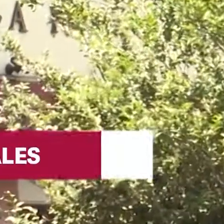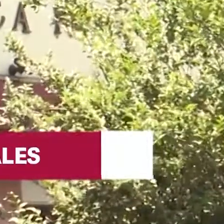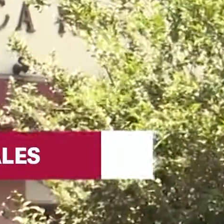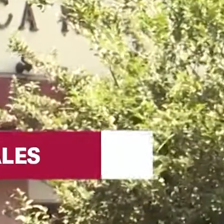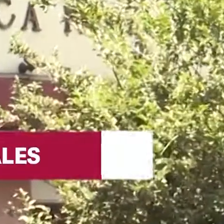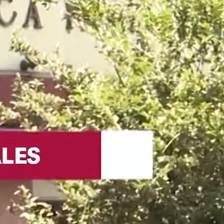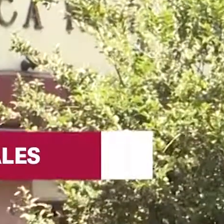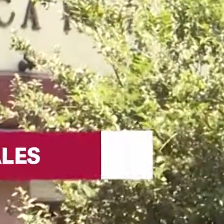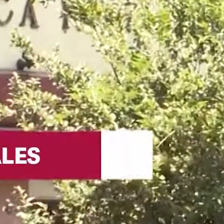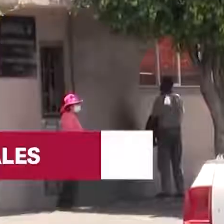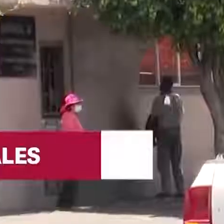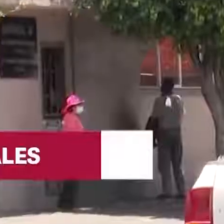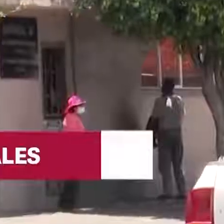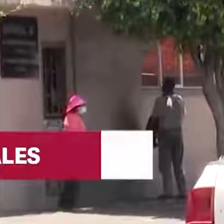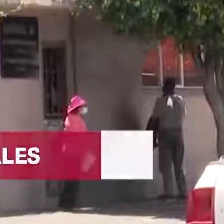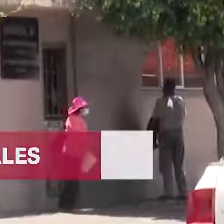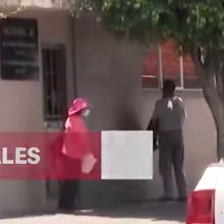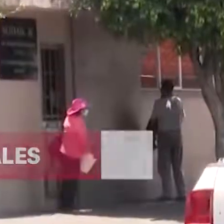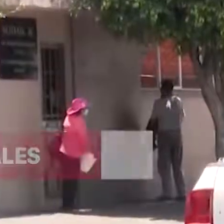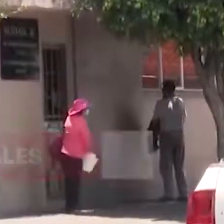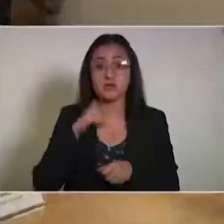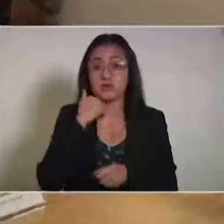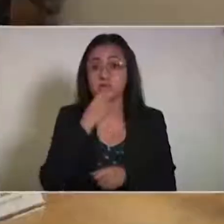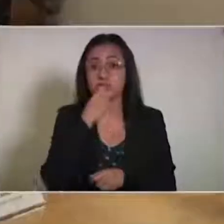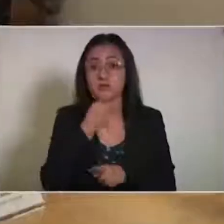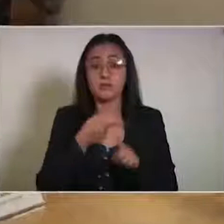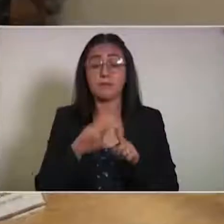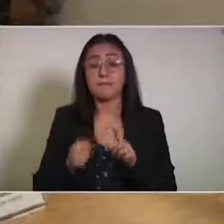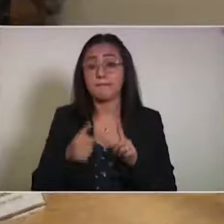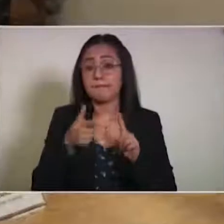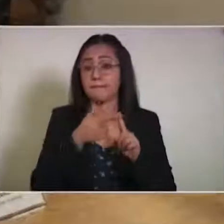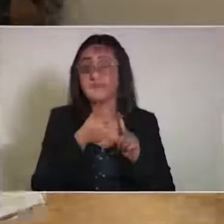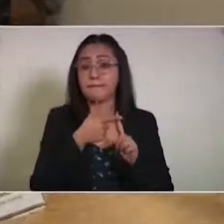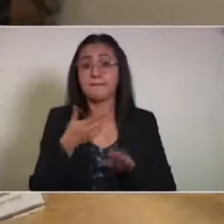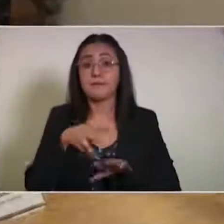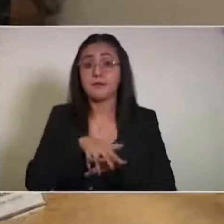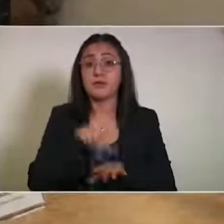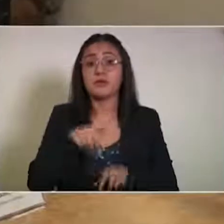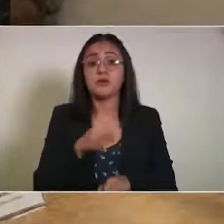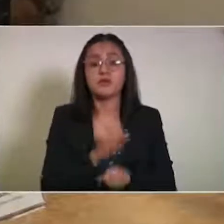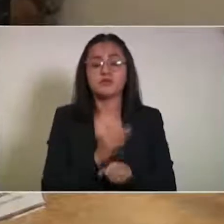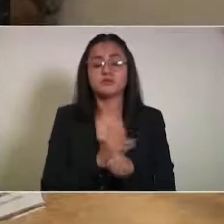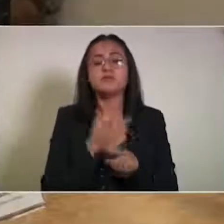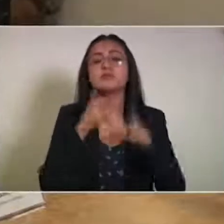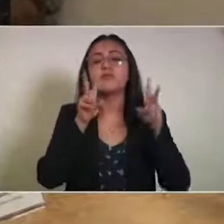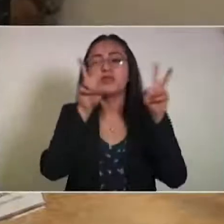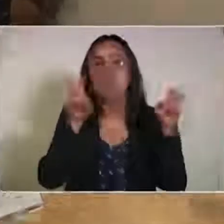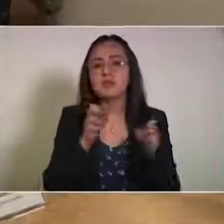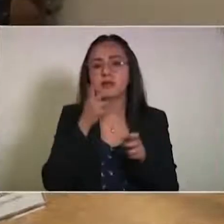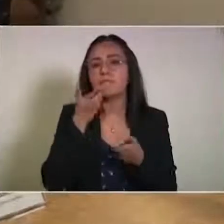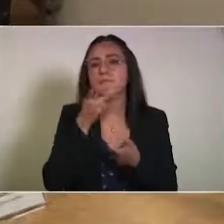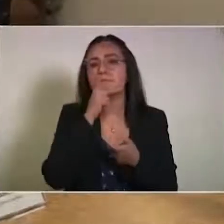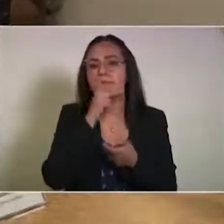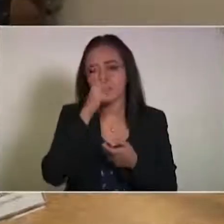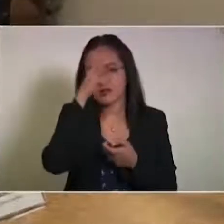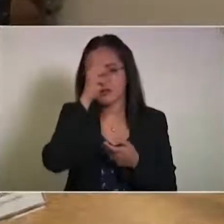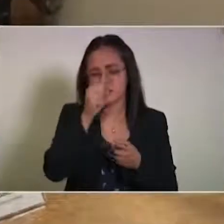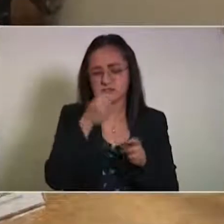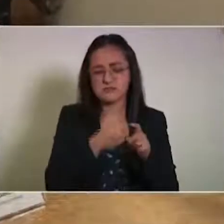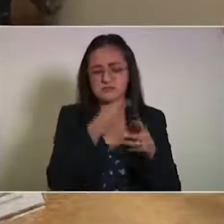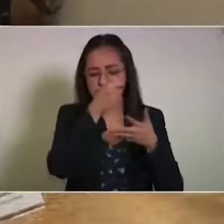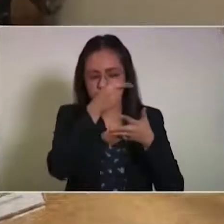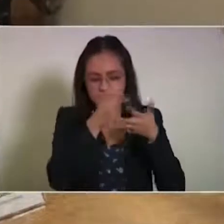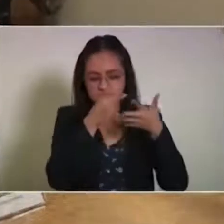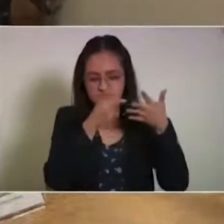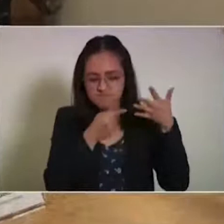notarios que por concesión del gobernador en turno lo sean. Que por primera vez se incluye un glosario de términos jurídicos para que no quede